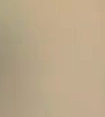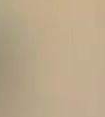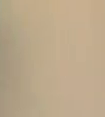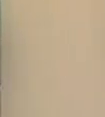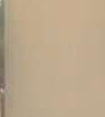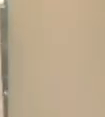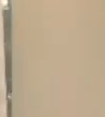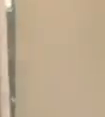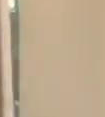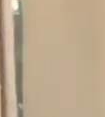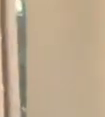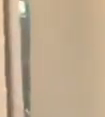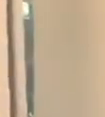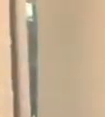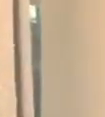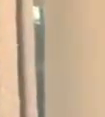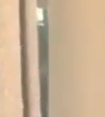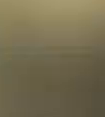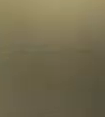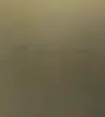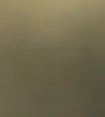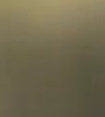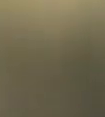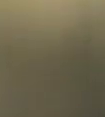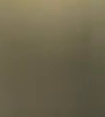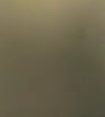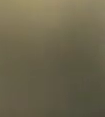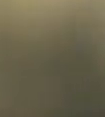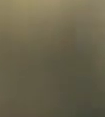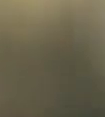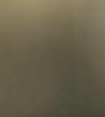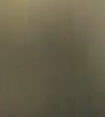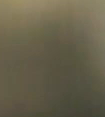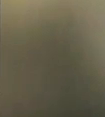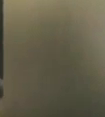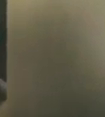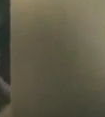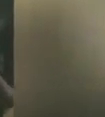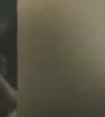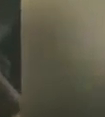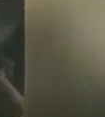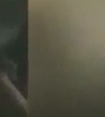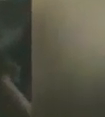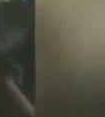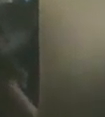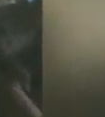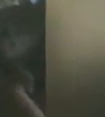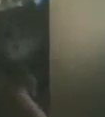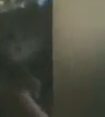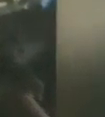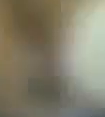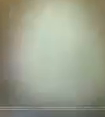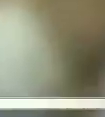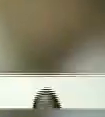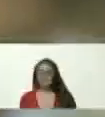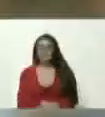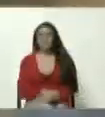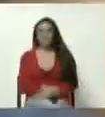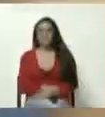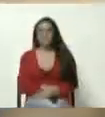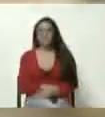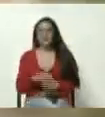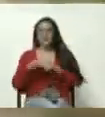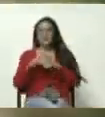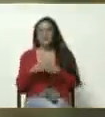próximas horas recibir el primer buque que enviamos de Venezuela con materia prima. Un muelle que no tiene las condiciones.